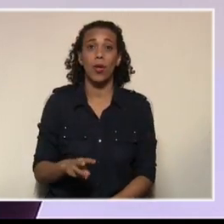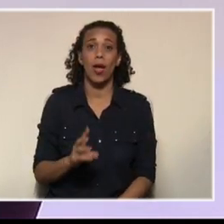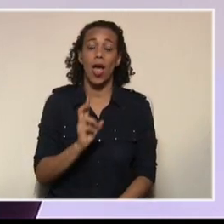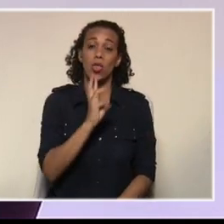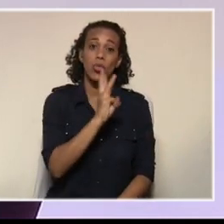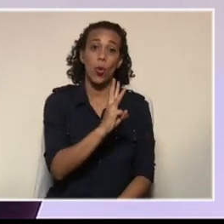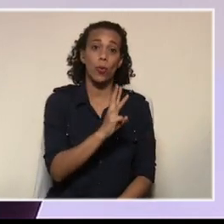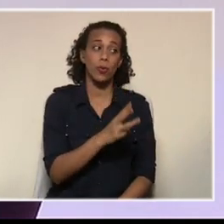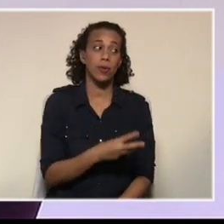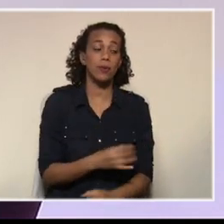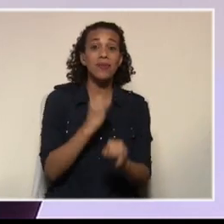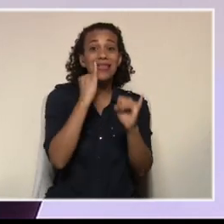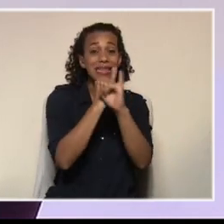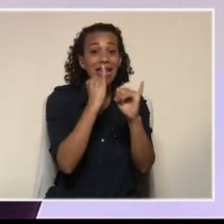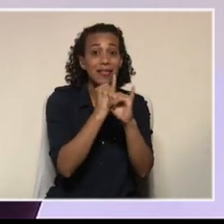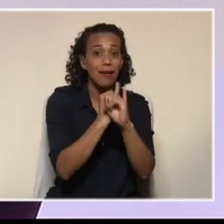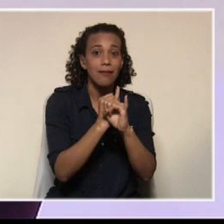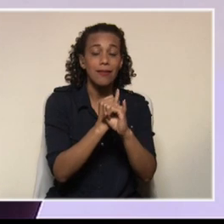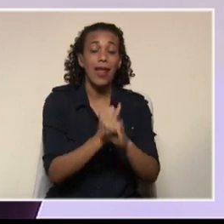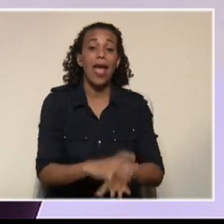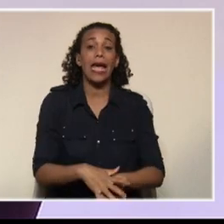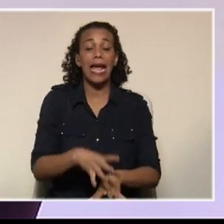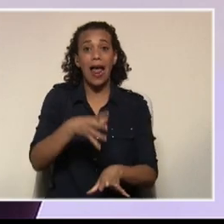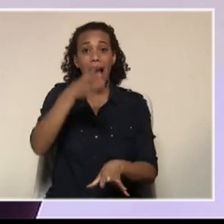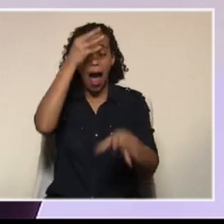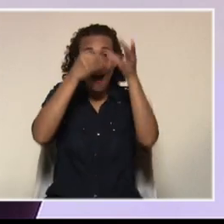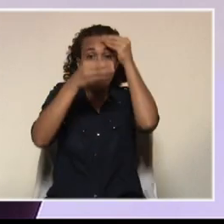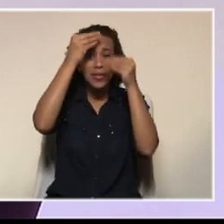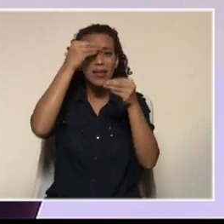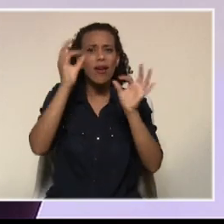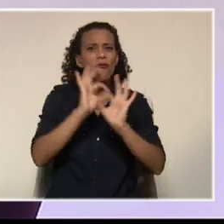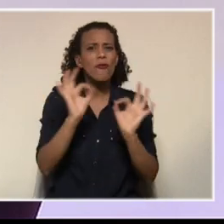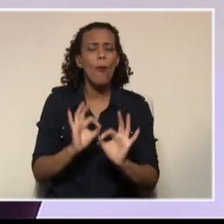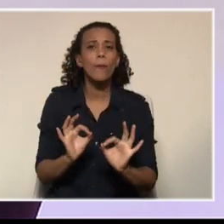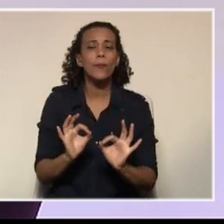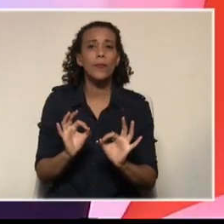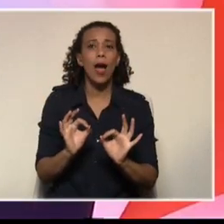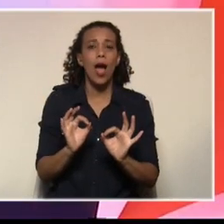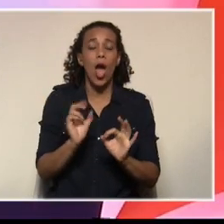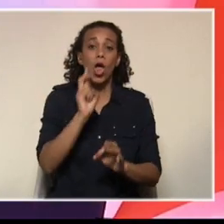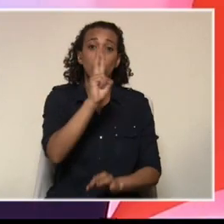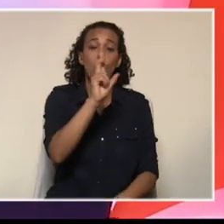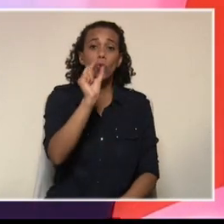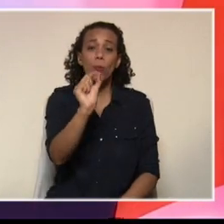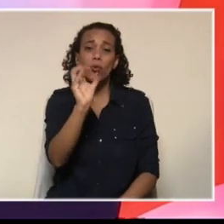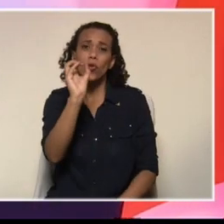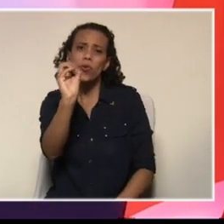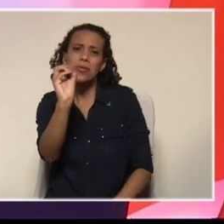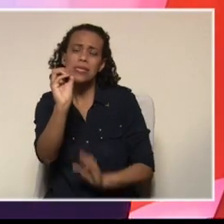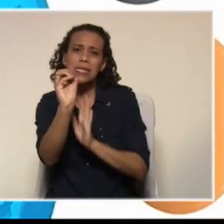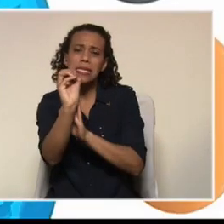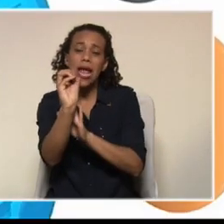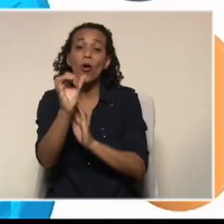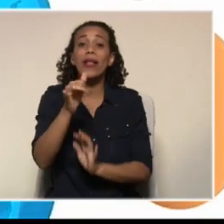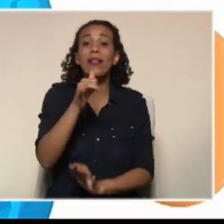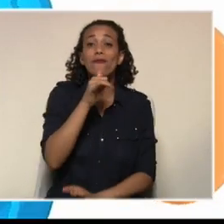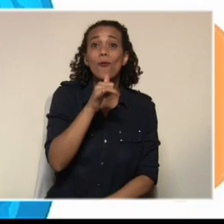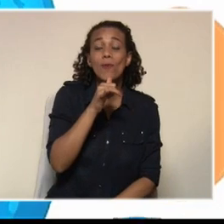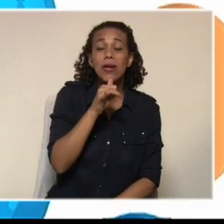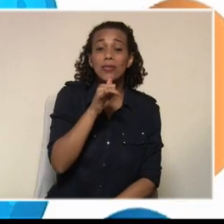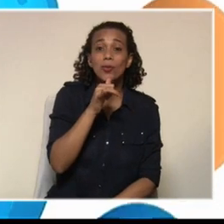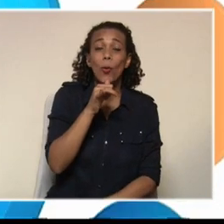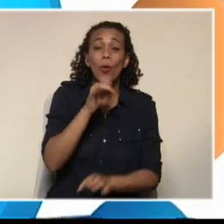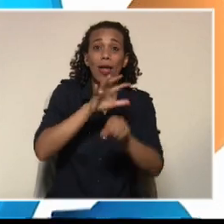2.0, es decir, esa enseñanza es la manera a través de la web 2.0, a través de la información